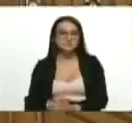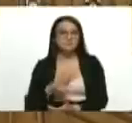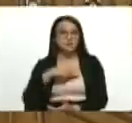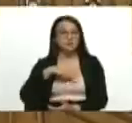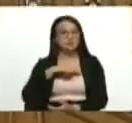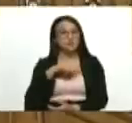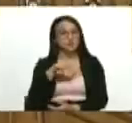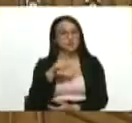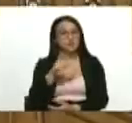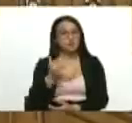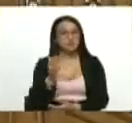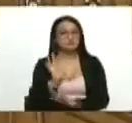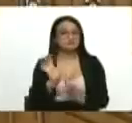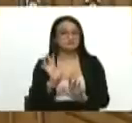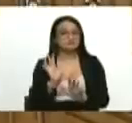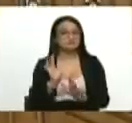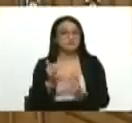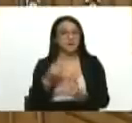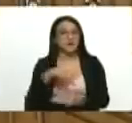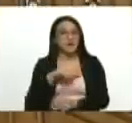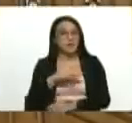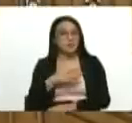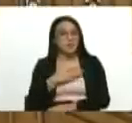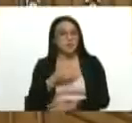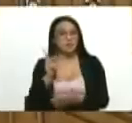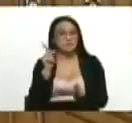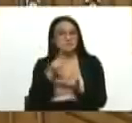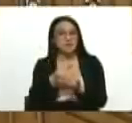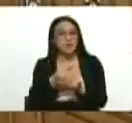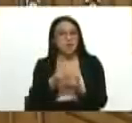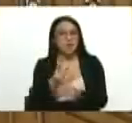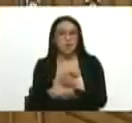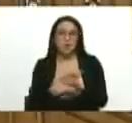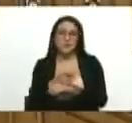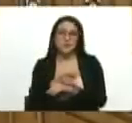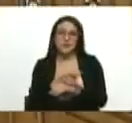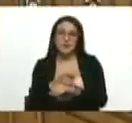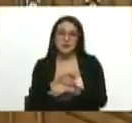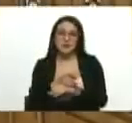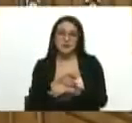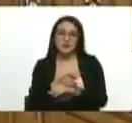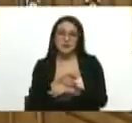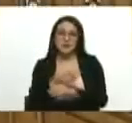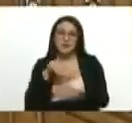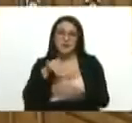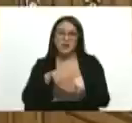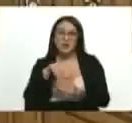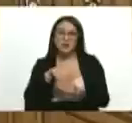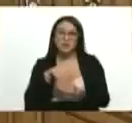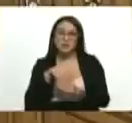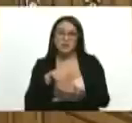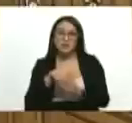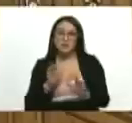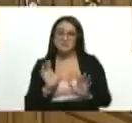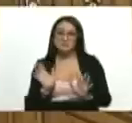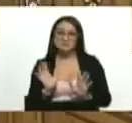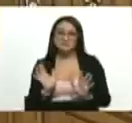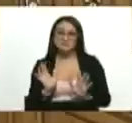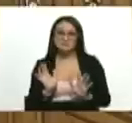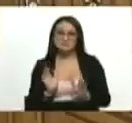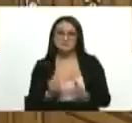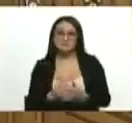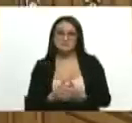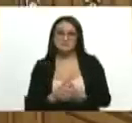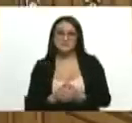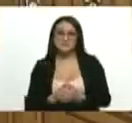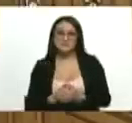una hipótesis negada el que ellos puedan llegar al gobierno por la vía electoral, vale decir, por